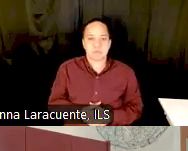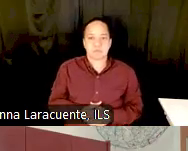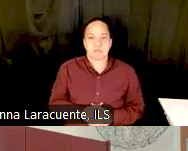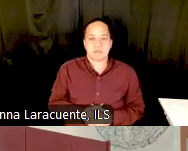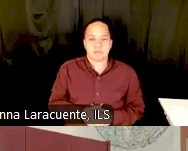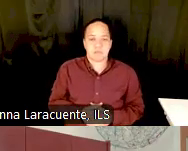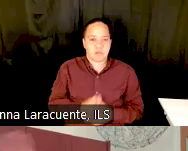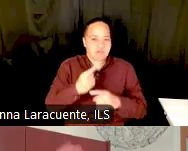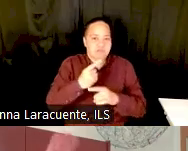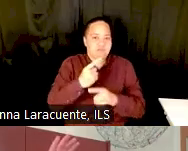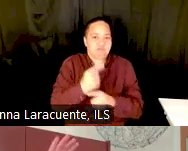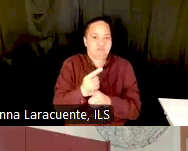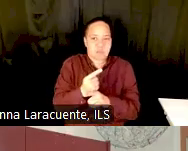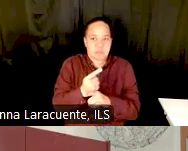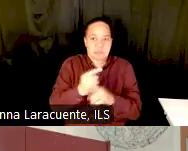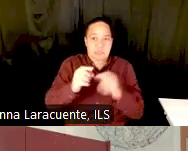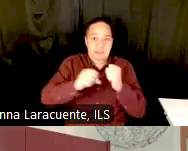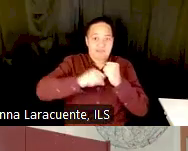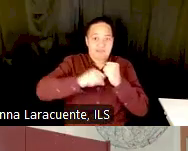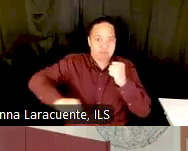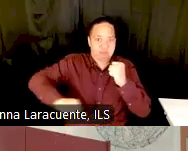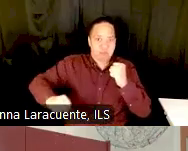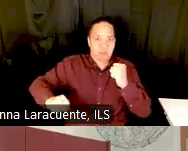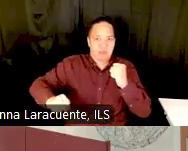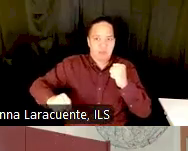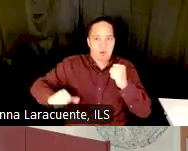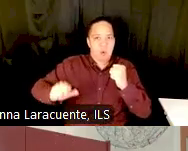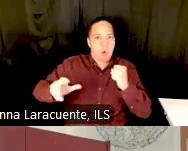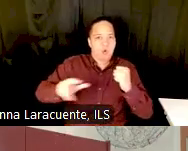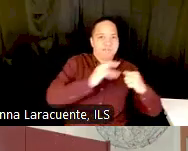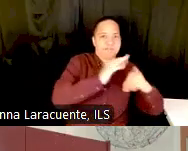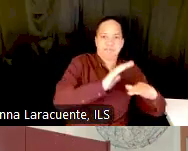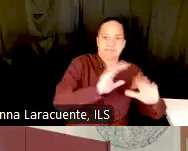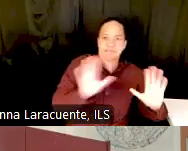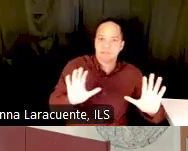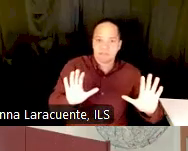adecuado en la intervención sin exagerarnos y tampoco sin limitarnos.